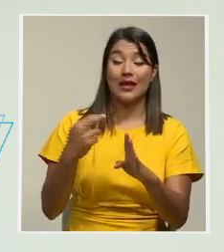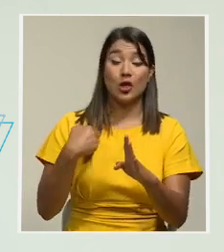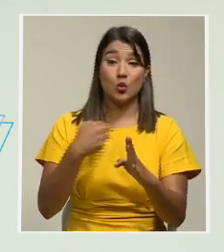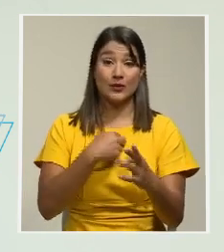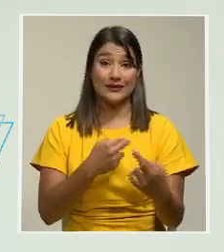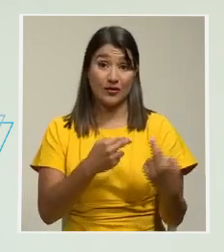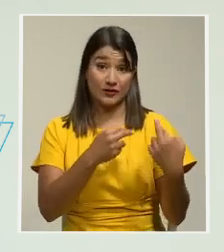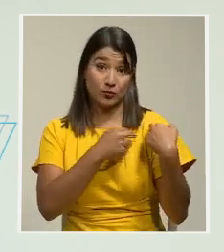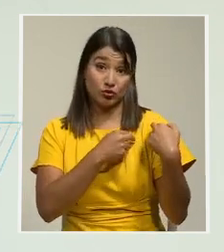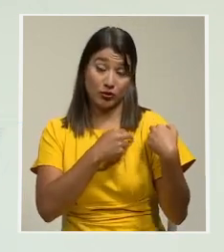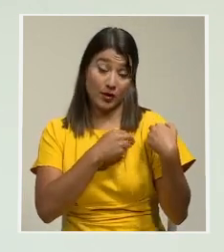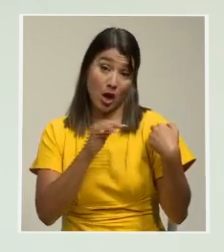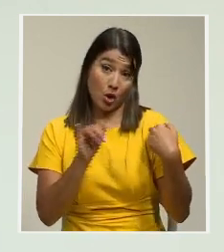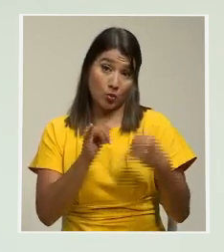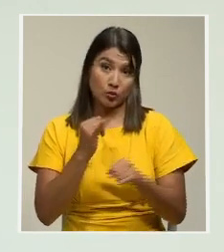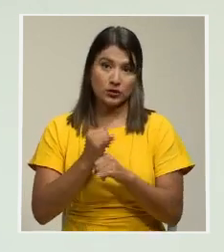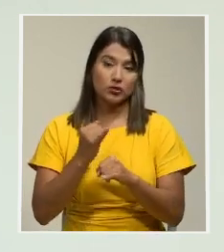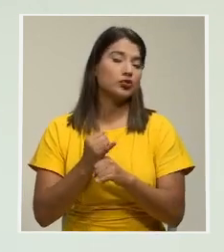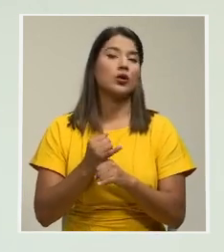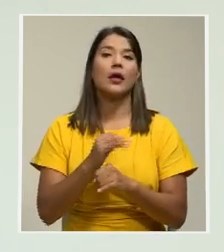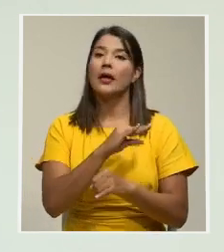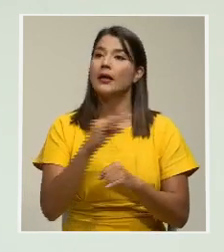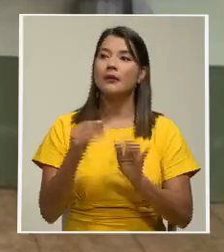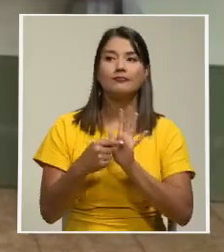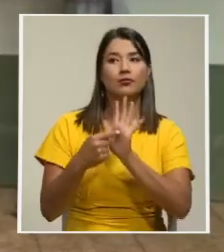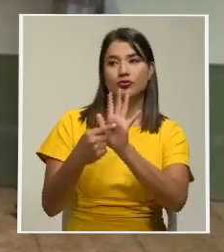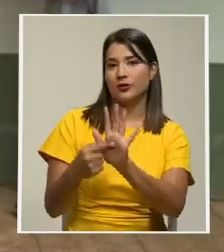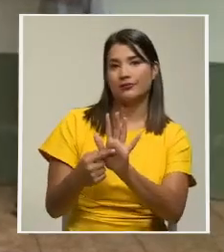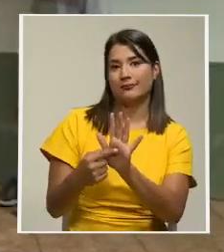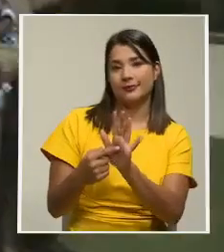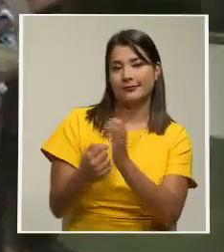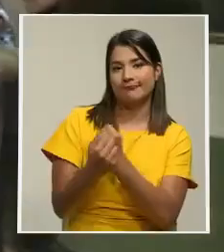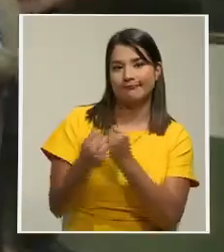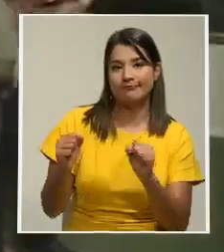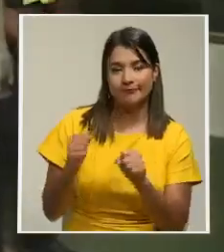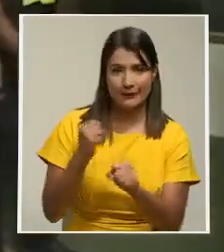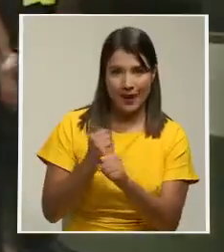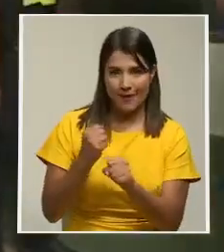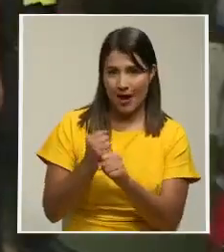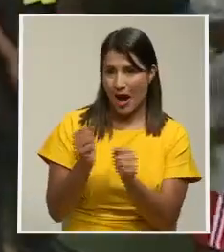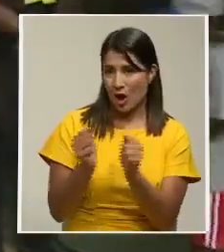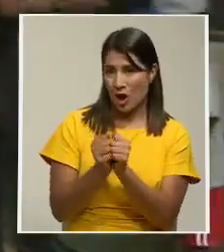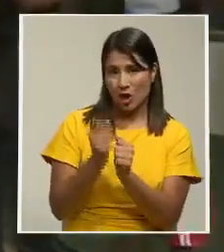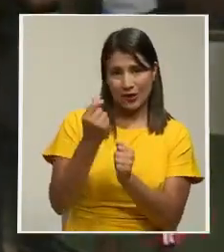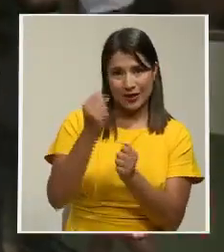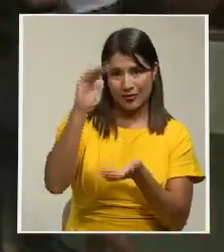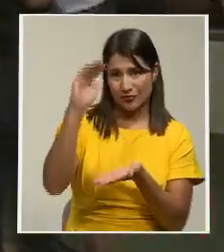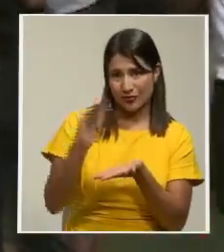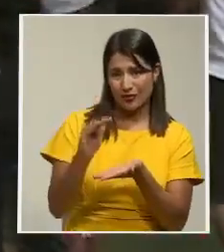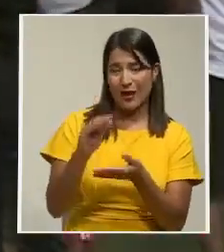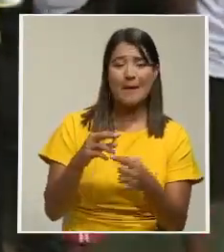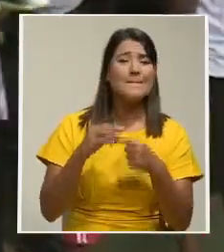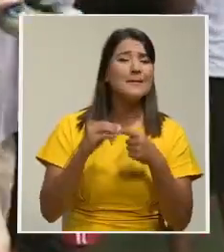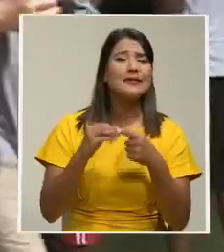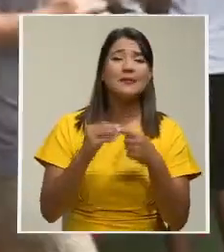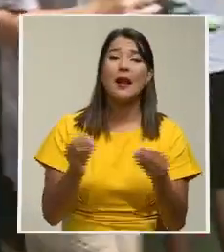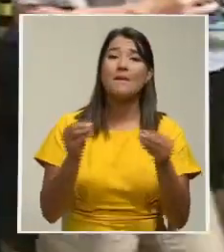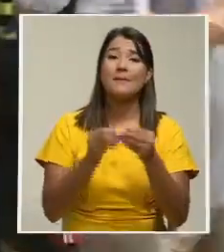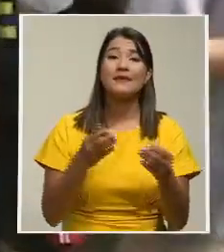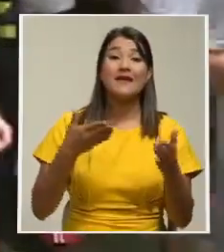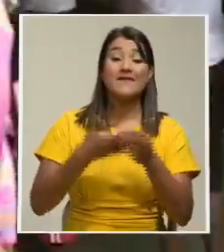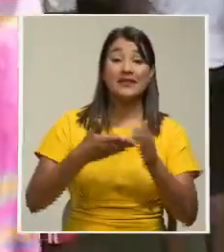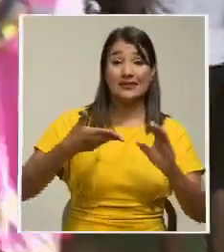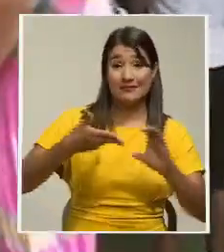responsabilidad institucional y que quede clara la imposibilidad de trabajar. Uno de los principales rubros que está siendo impactado es el de los combustibles, lo cual